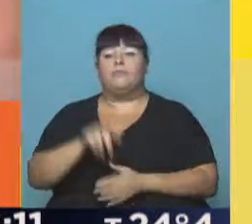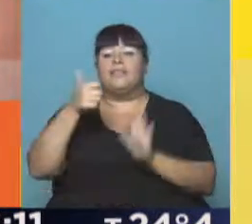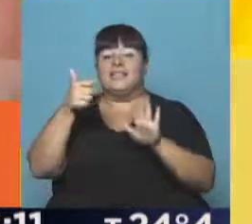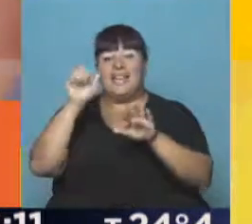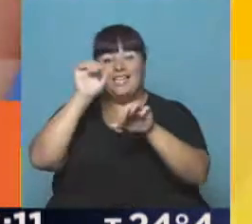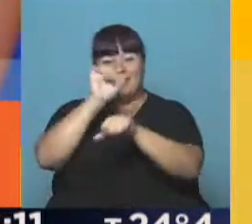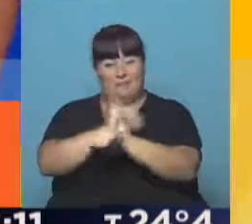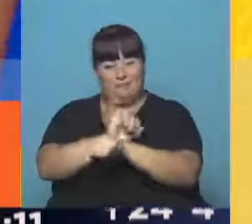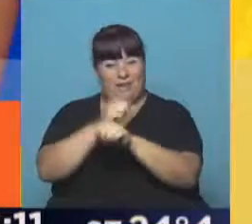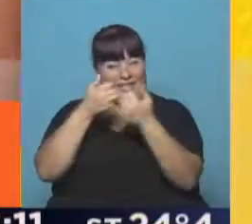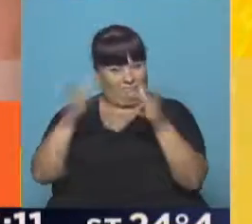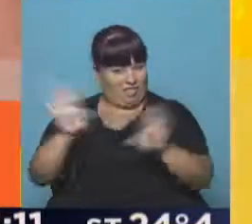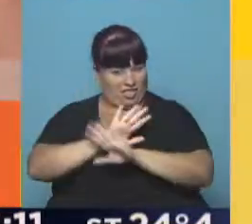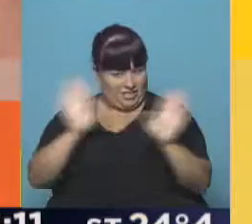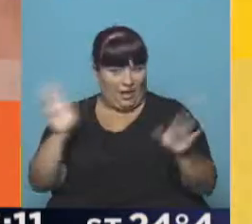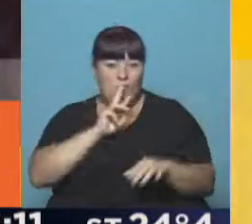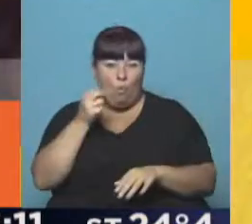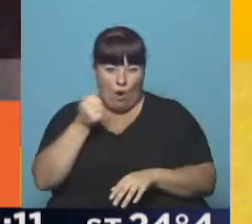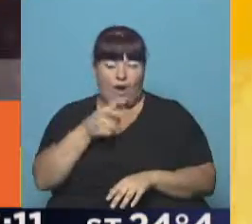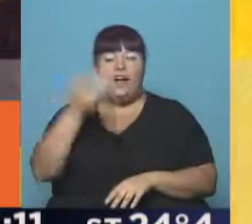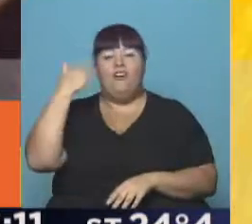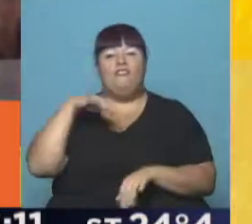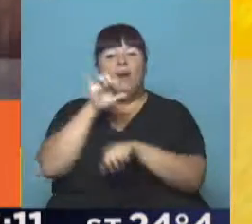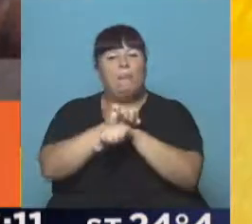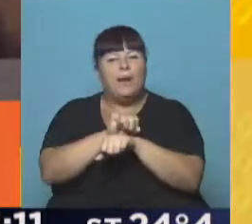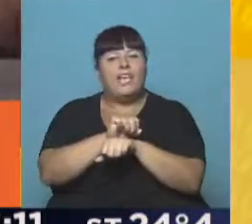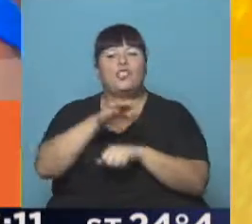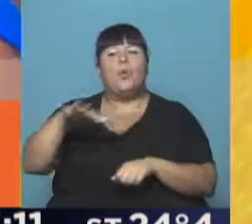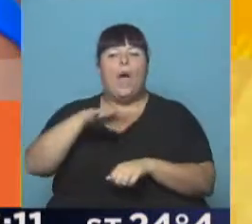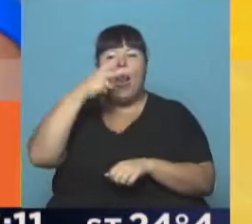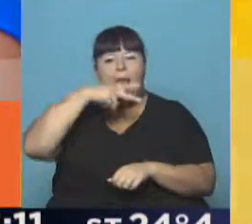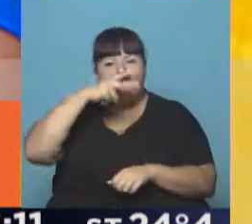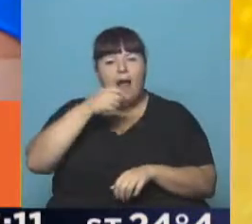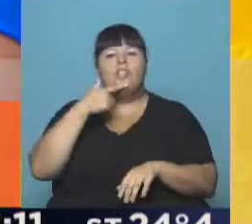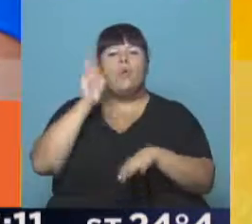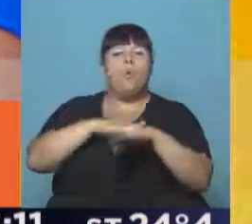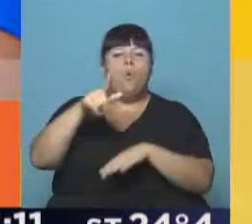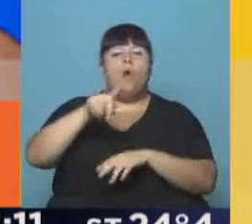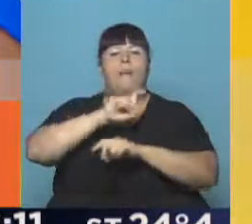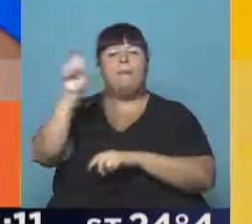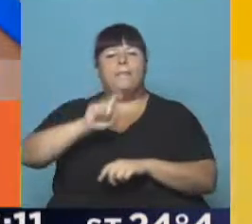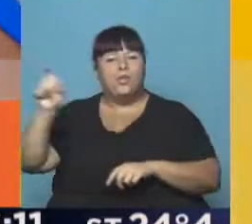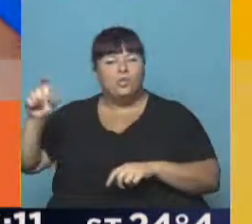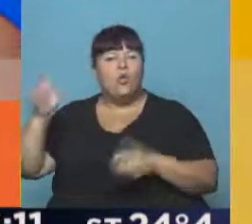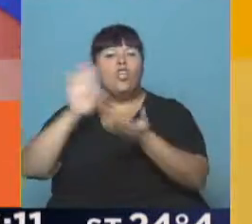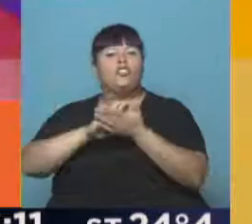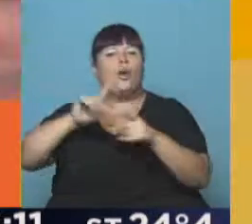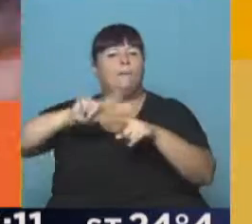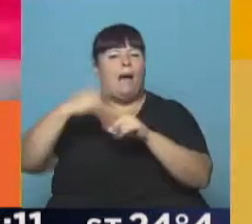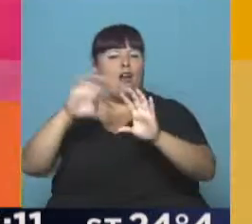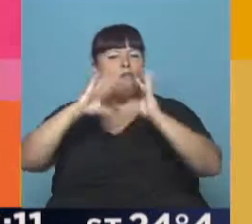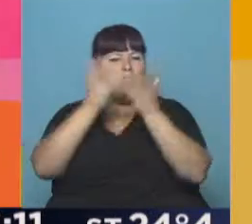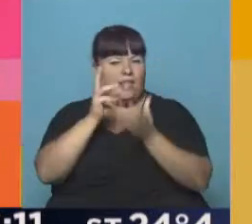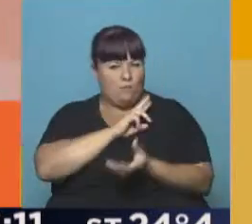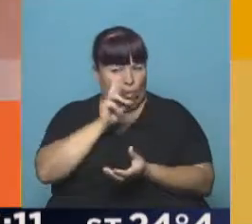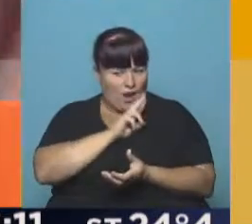Liberaron a las 6 militantes feministas. Habían sido detenidas en el barrio de Almagro, acusadas de hacer pintadas alusivas al paro internacional